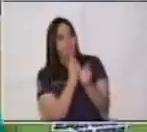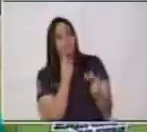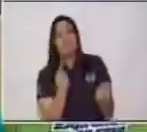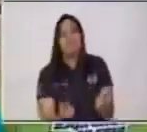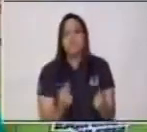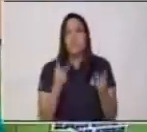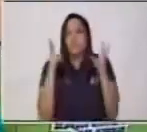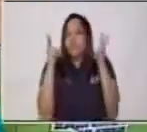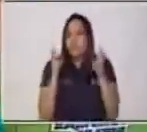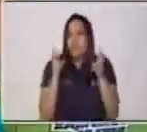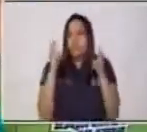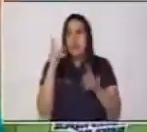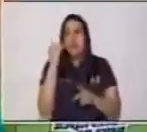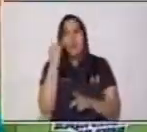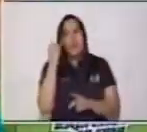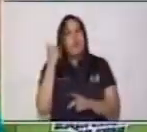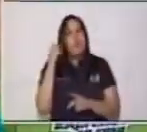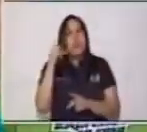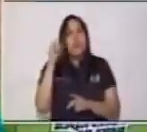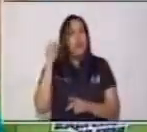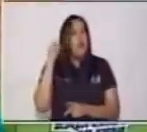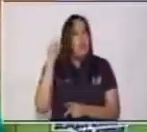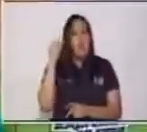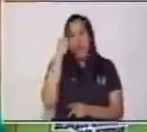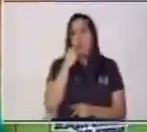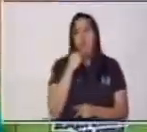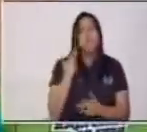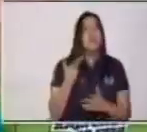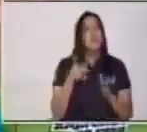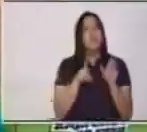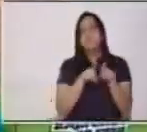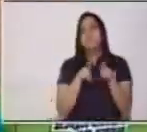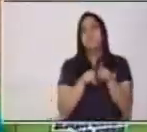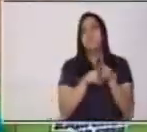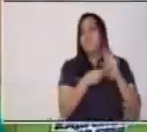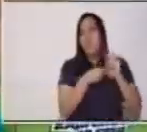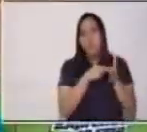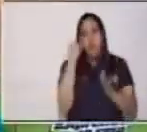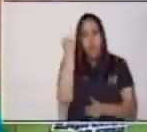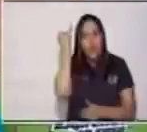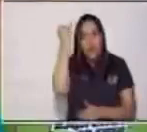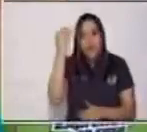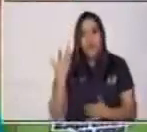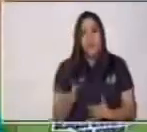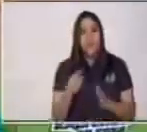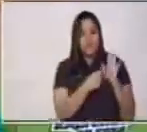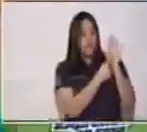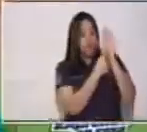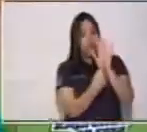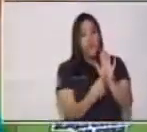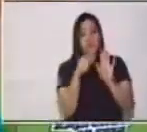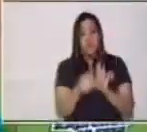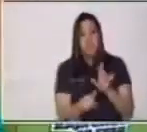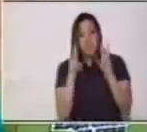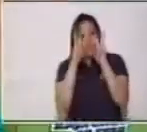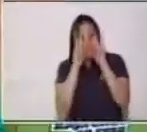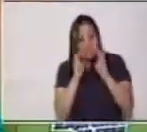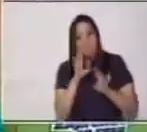únicamente diálogos, es decir, una idea o lo que se está relatando se va a exponer a través de